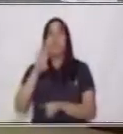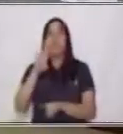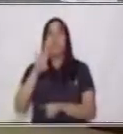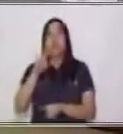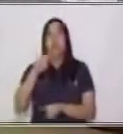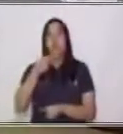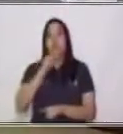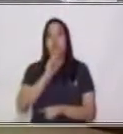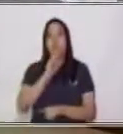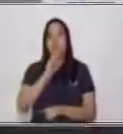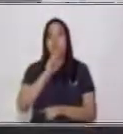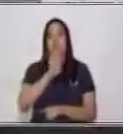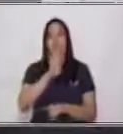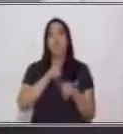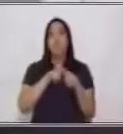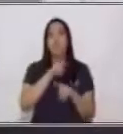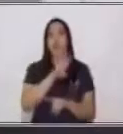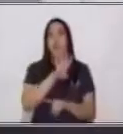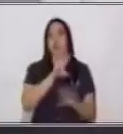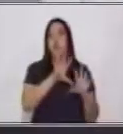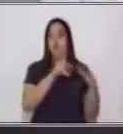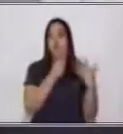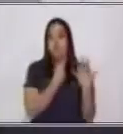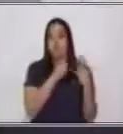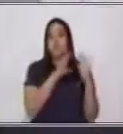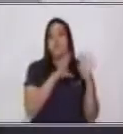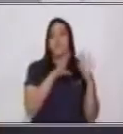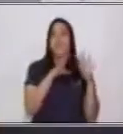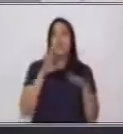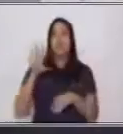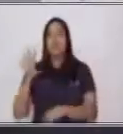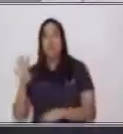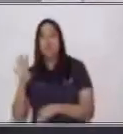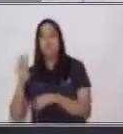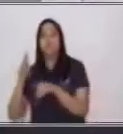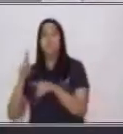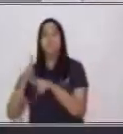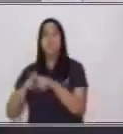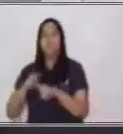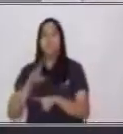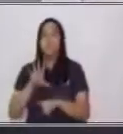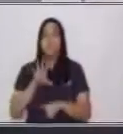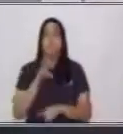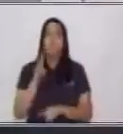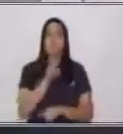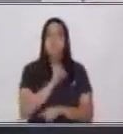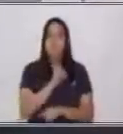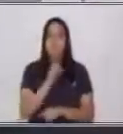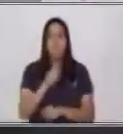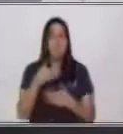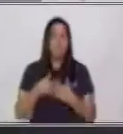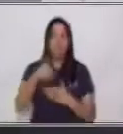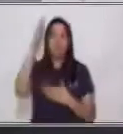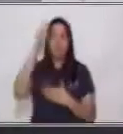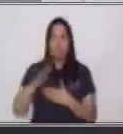3. Y entonces los otros renglones se quedan igual, solo voy a afectar el último. Digo 0 más